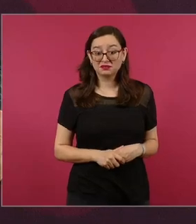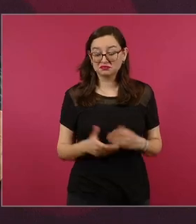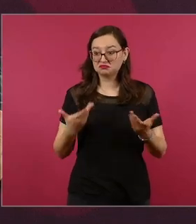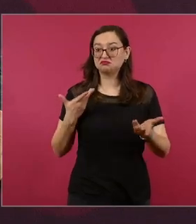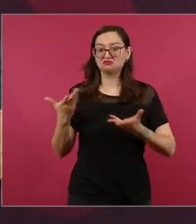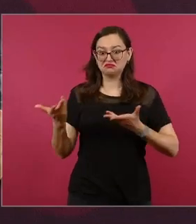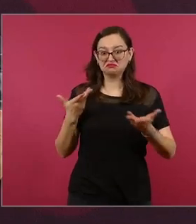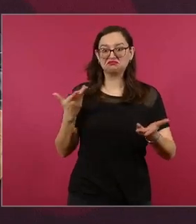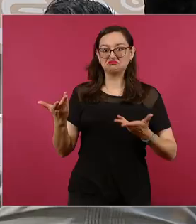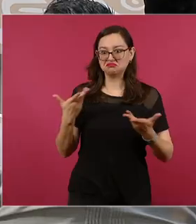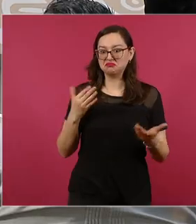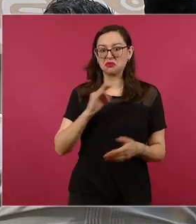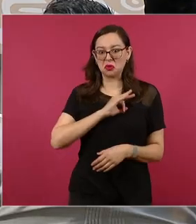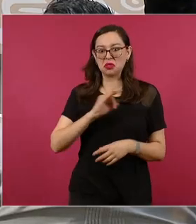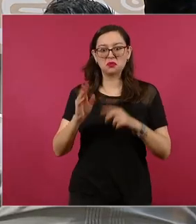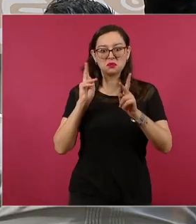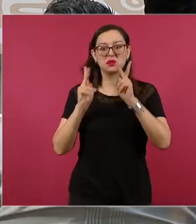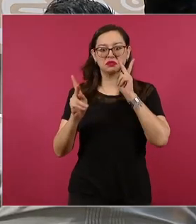porque ella sabe de eso.